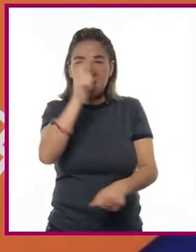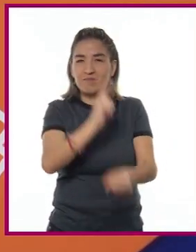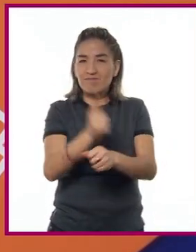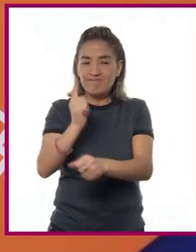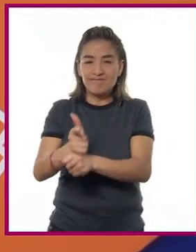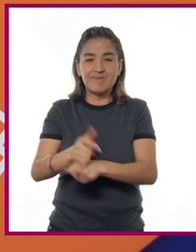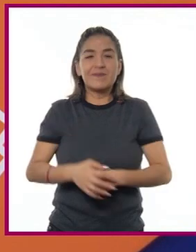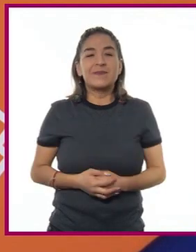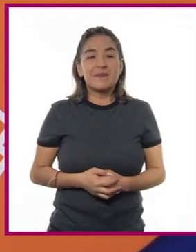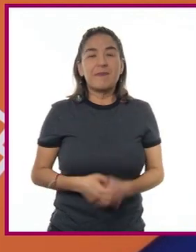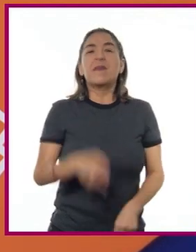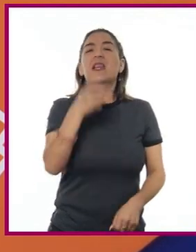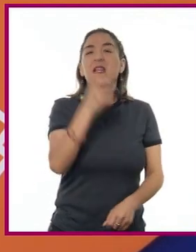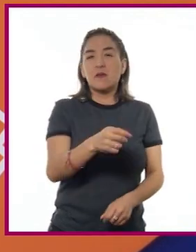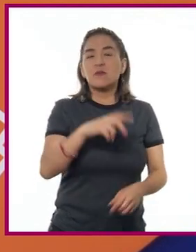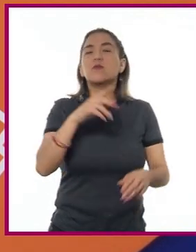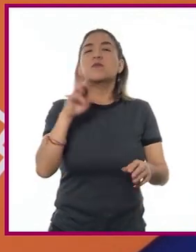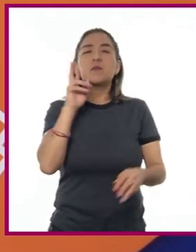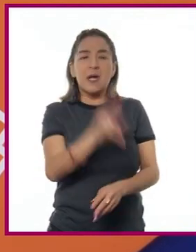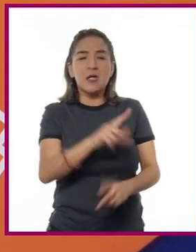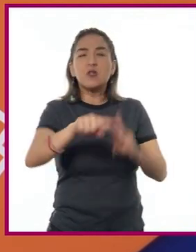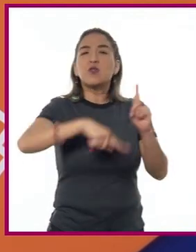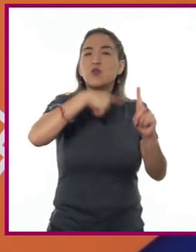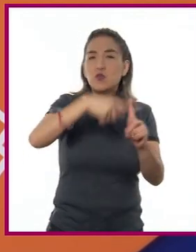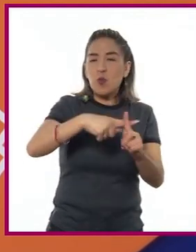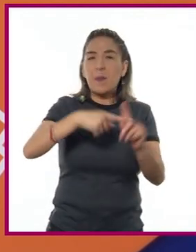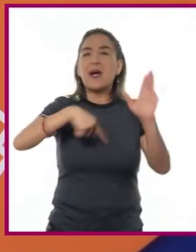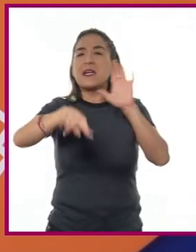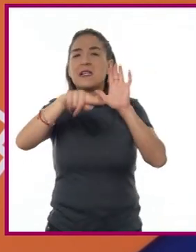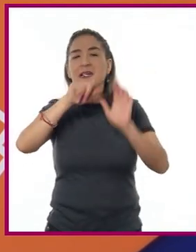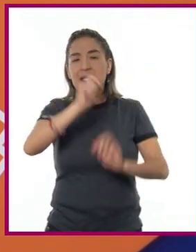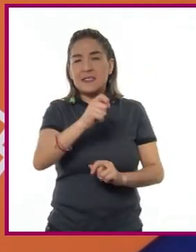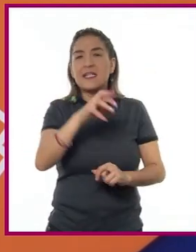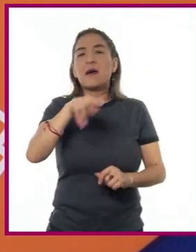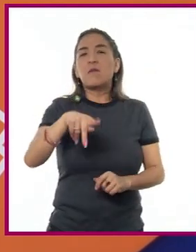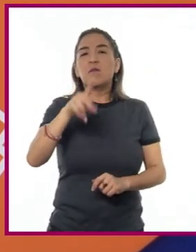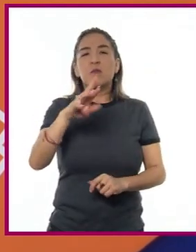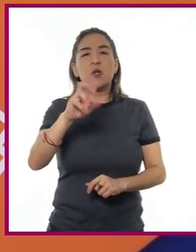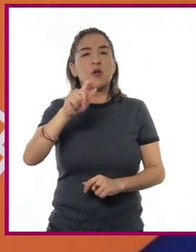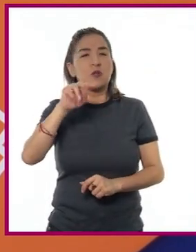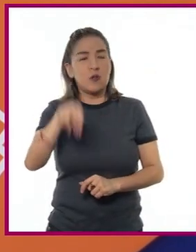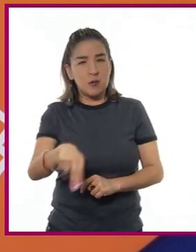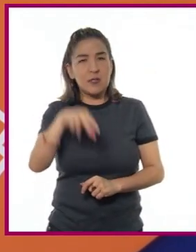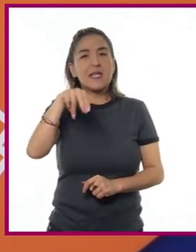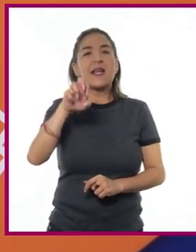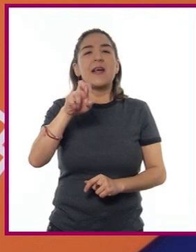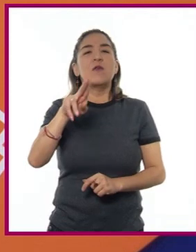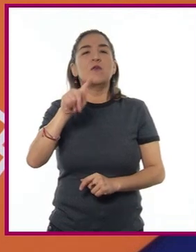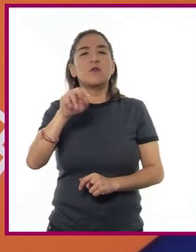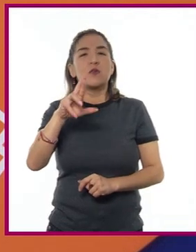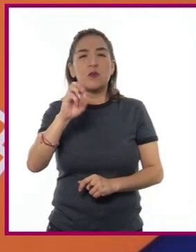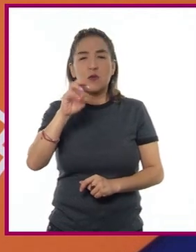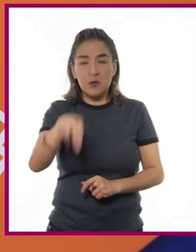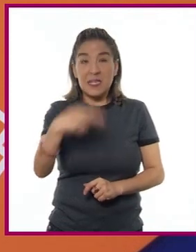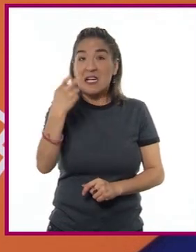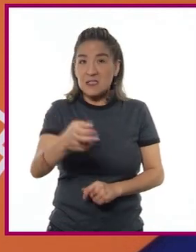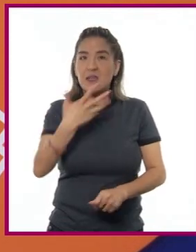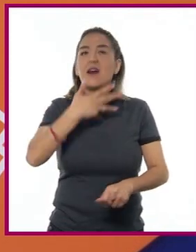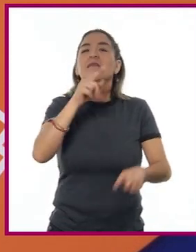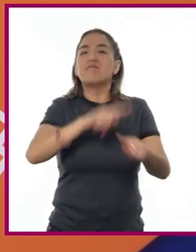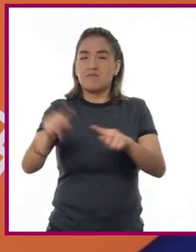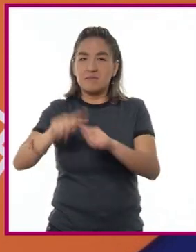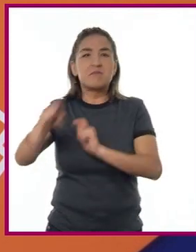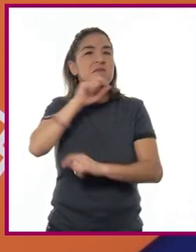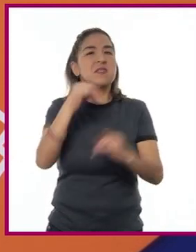mencionado que la suma de los neutrones y los protones da como resultado el número de masa. Existen átomos del mismo elemento